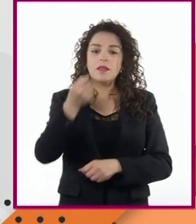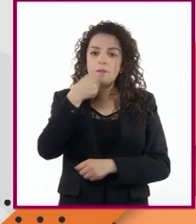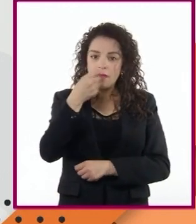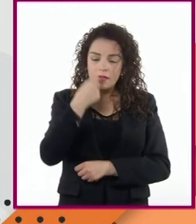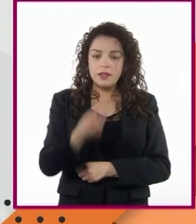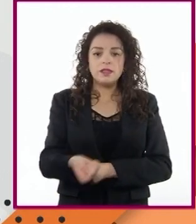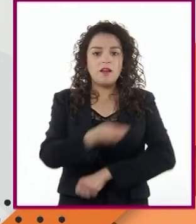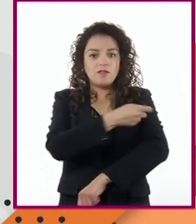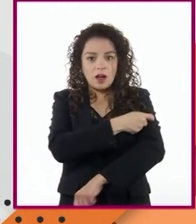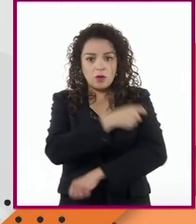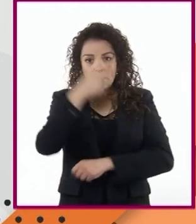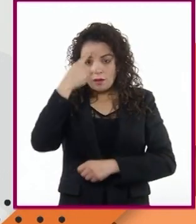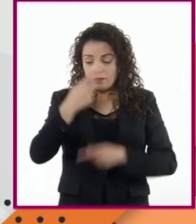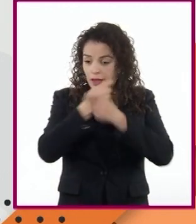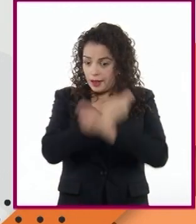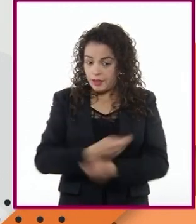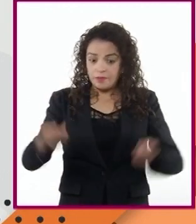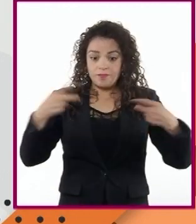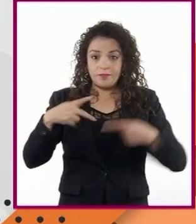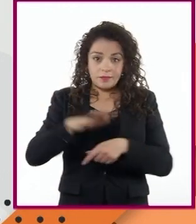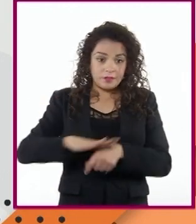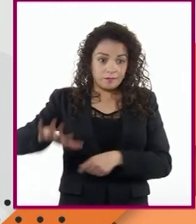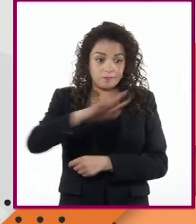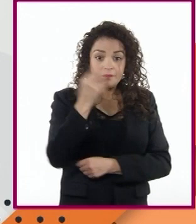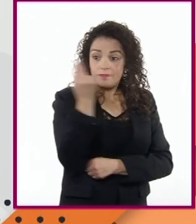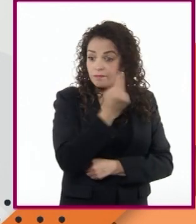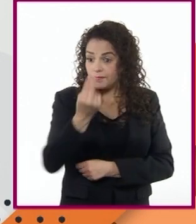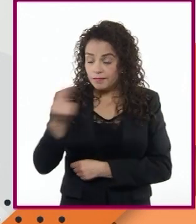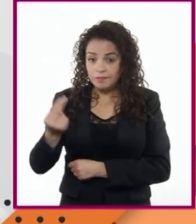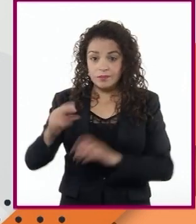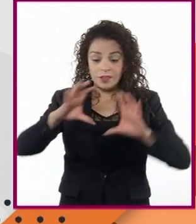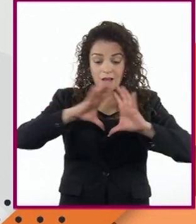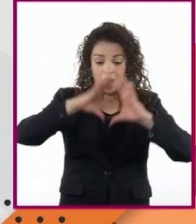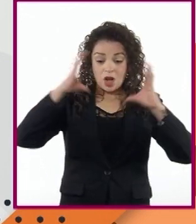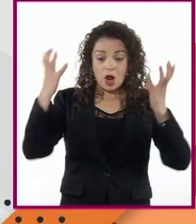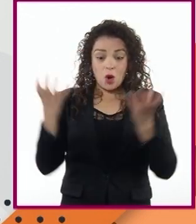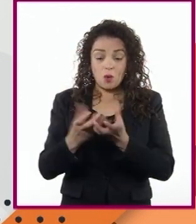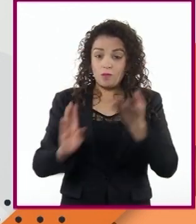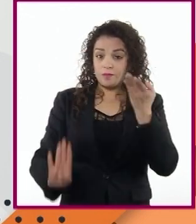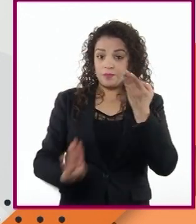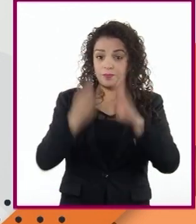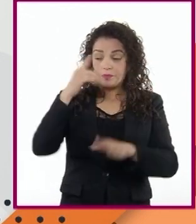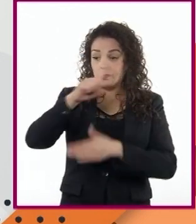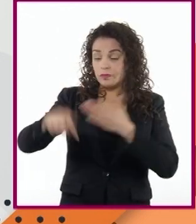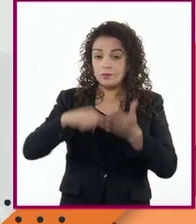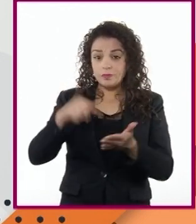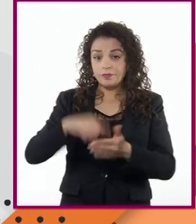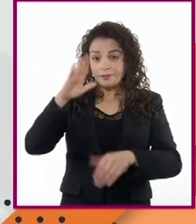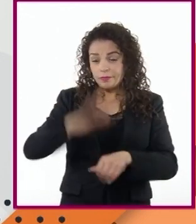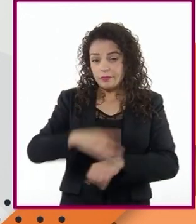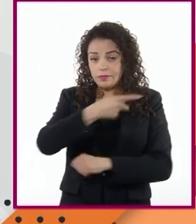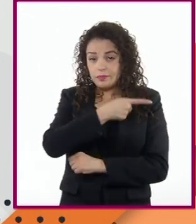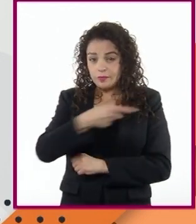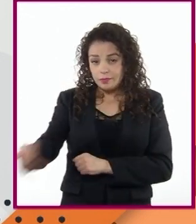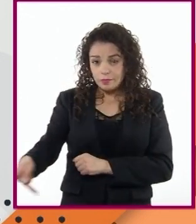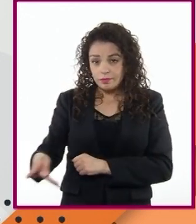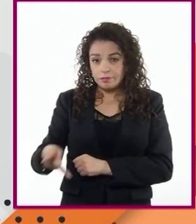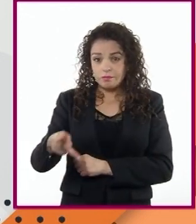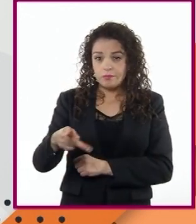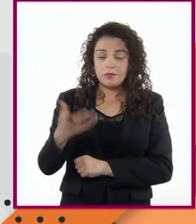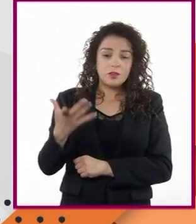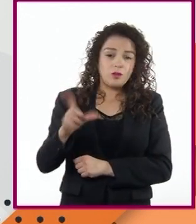satisfacer las necesidades de la población, gran parte del mundo, sobre todo en los lugares más pobres y con mayor desigualdad, no tienen acceso a